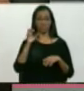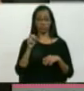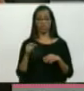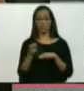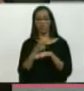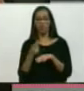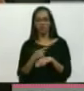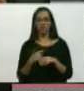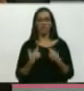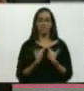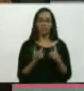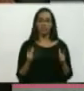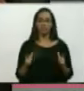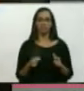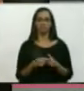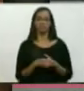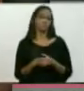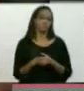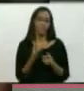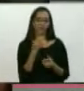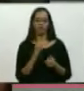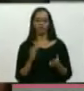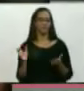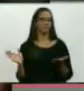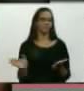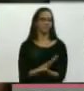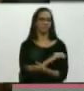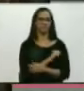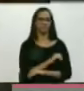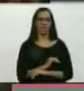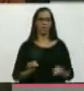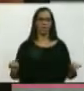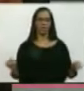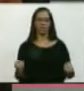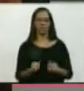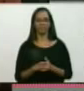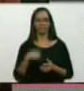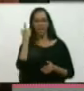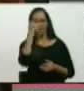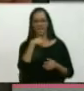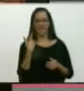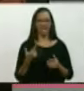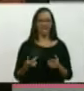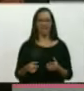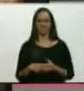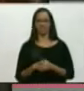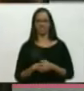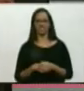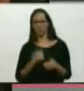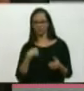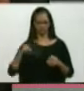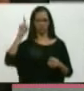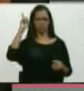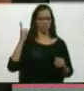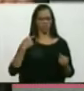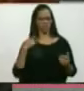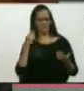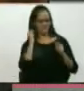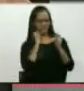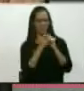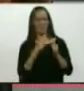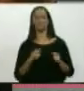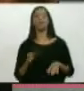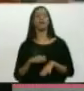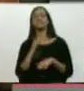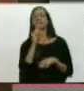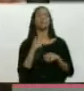Y elecciones libres. Bueno, se rascó ya los 3 ministros. Pongo la carga a la orden. Y yo me voy a lanzar porque yo soy una esperanza. Porque sin